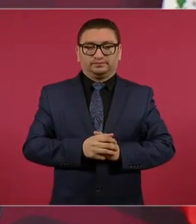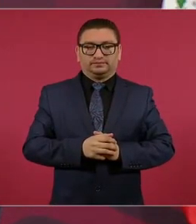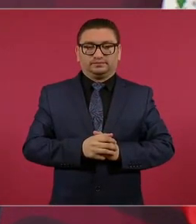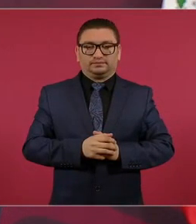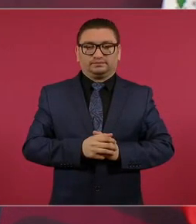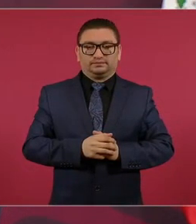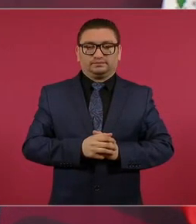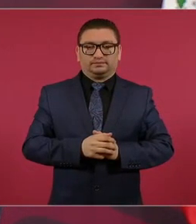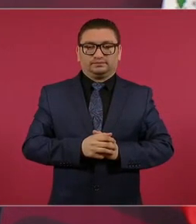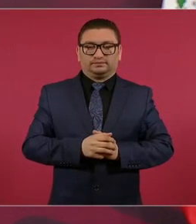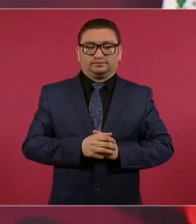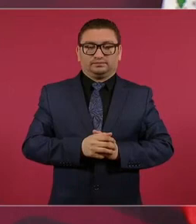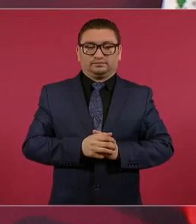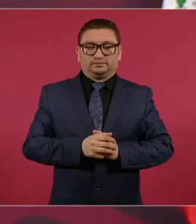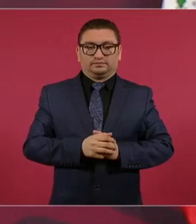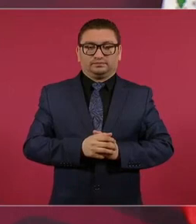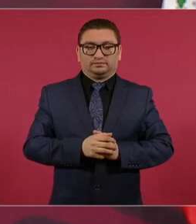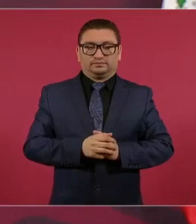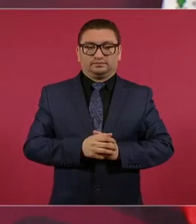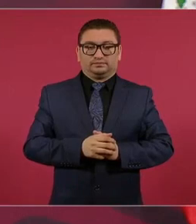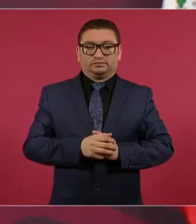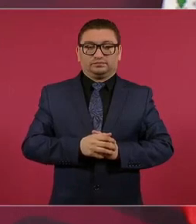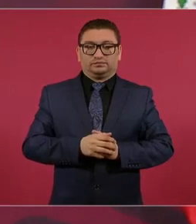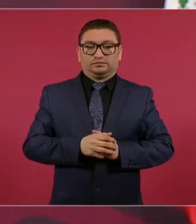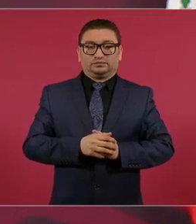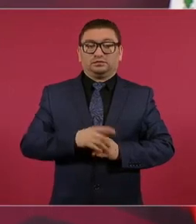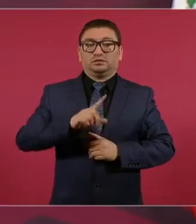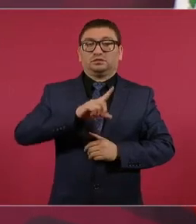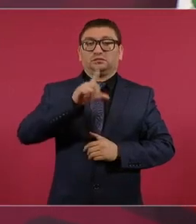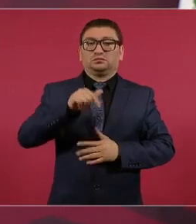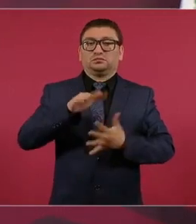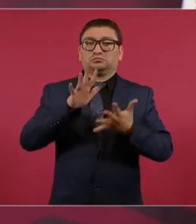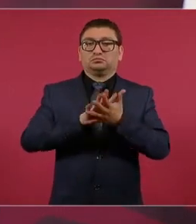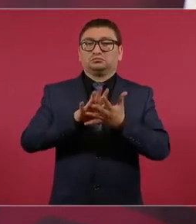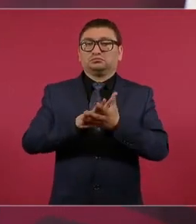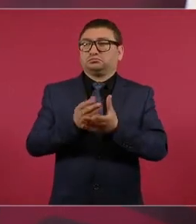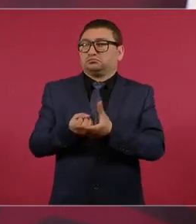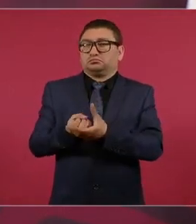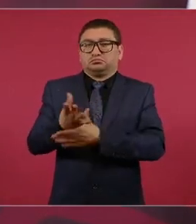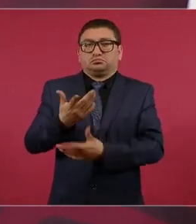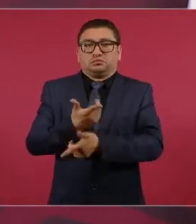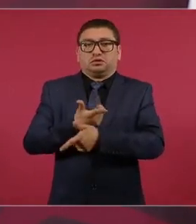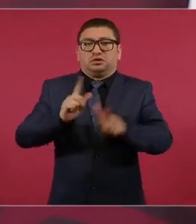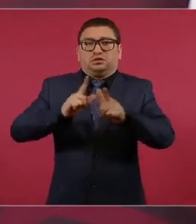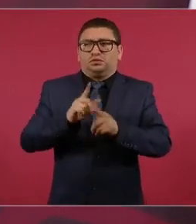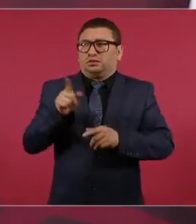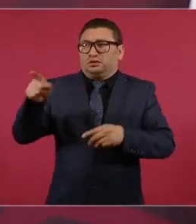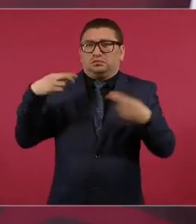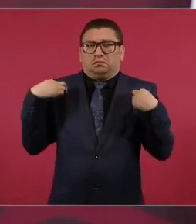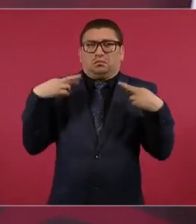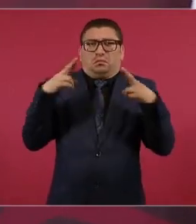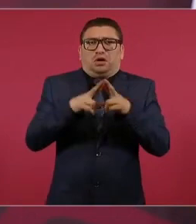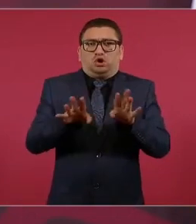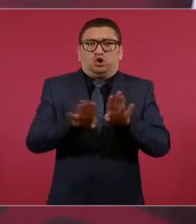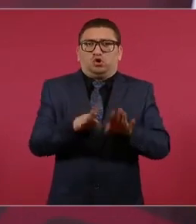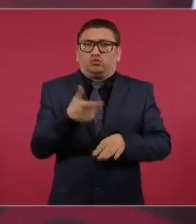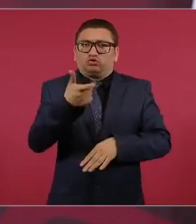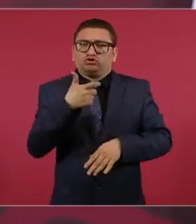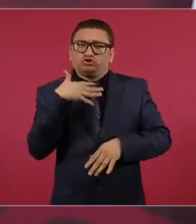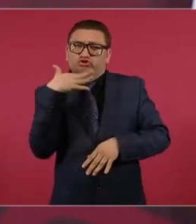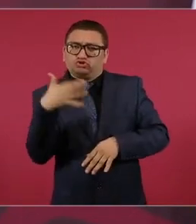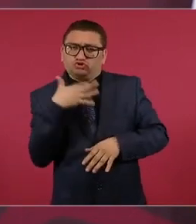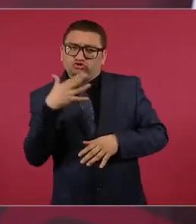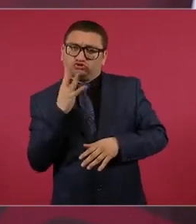pues y salió libre y cuá lavado de dinero maestro que vivía con